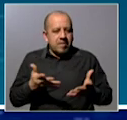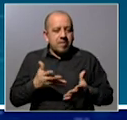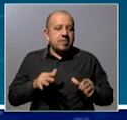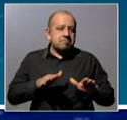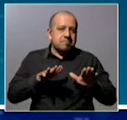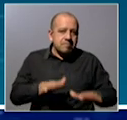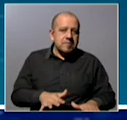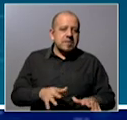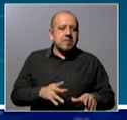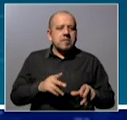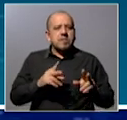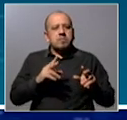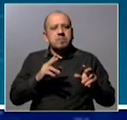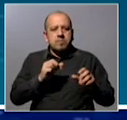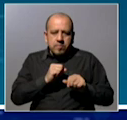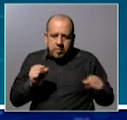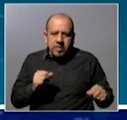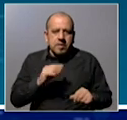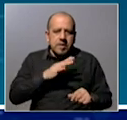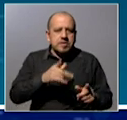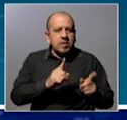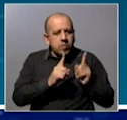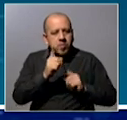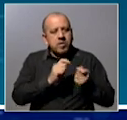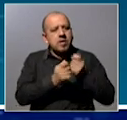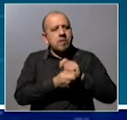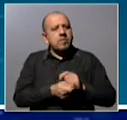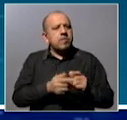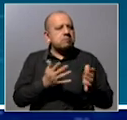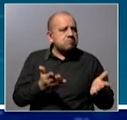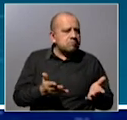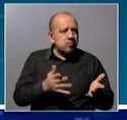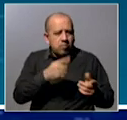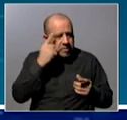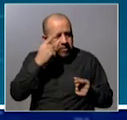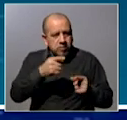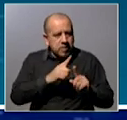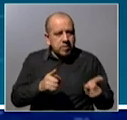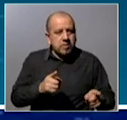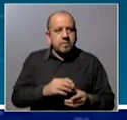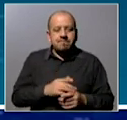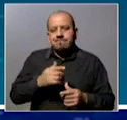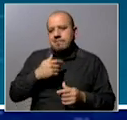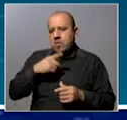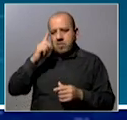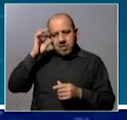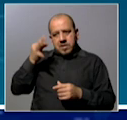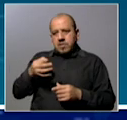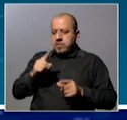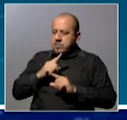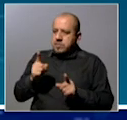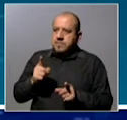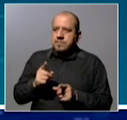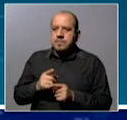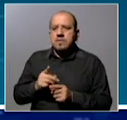impas debido a la pandemia. ¿Puede haber algún cambio a favor de uno u otro lugar o pensás que no? No, creo que no. Creo